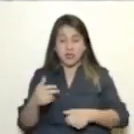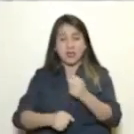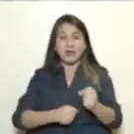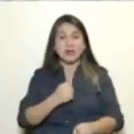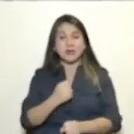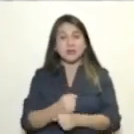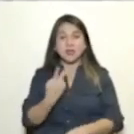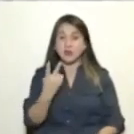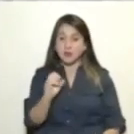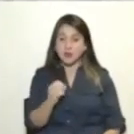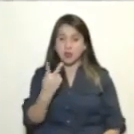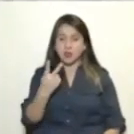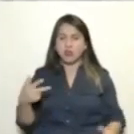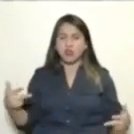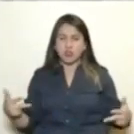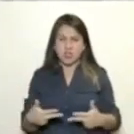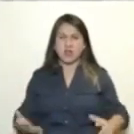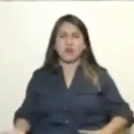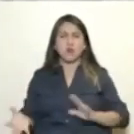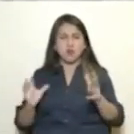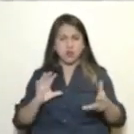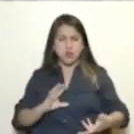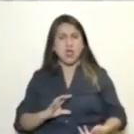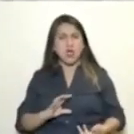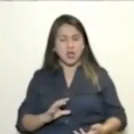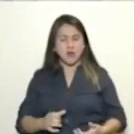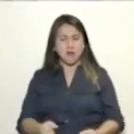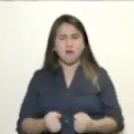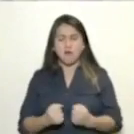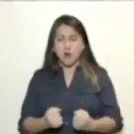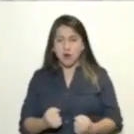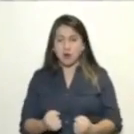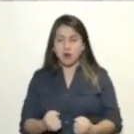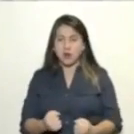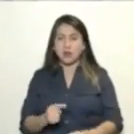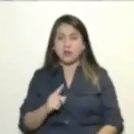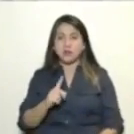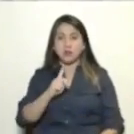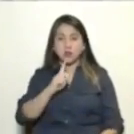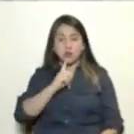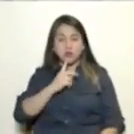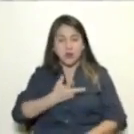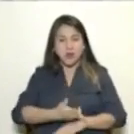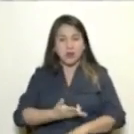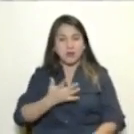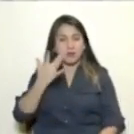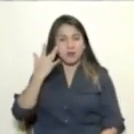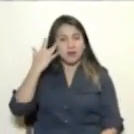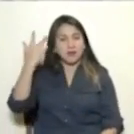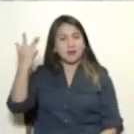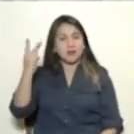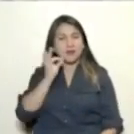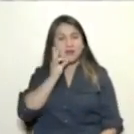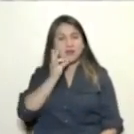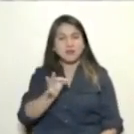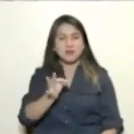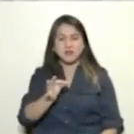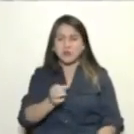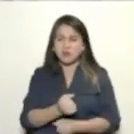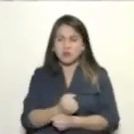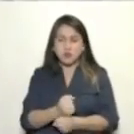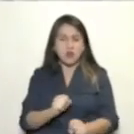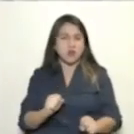XX, dos guerras mundiales, tremendas, tuvo la inteligencia de decir, no puede ser